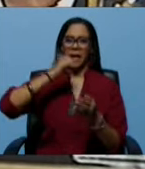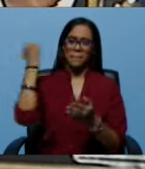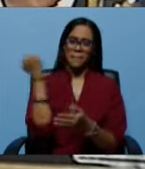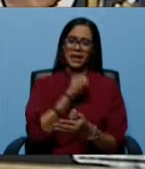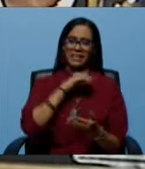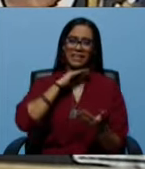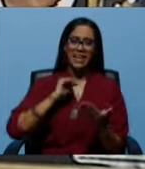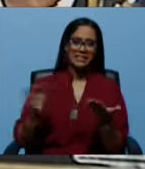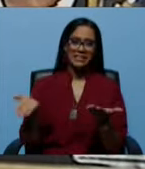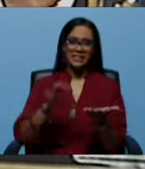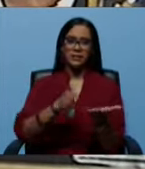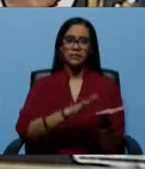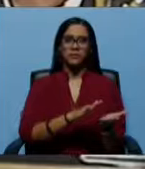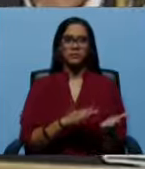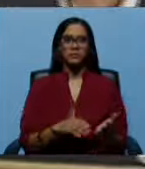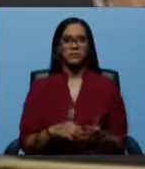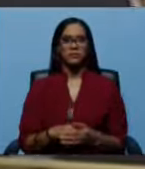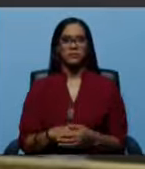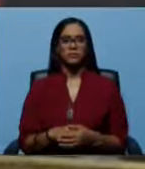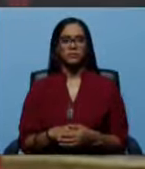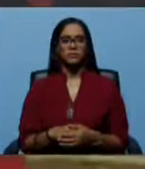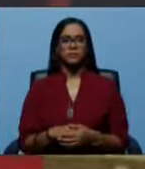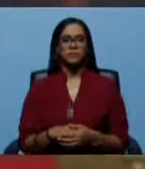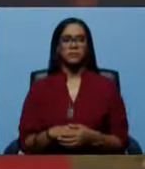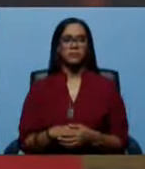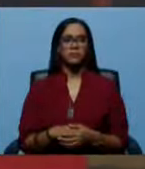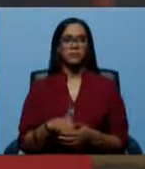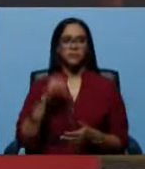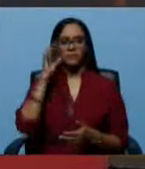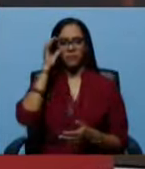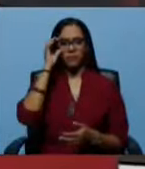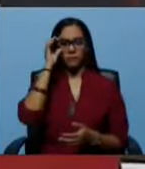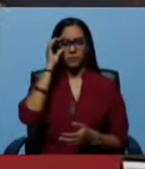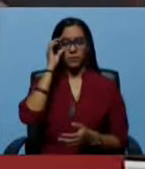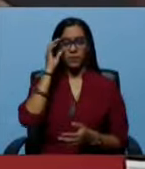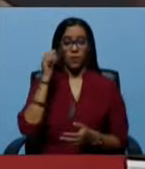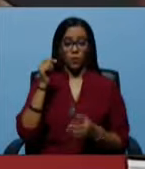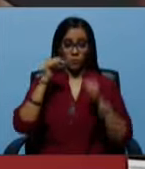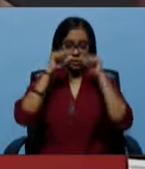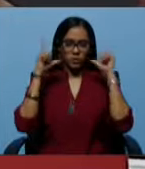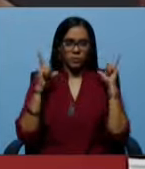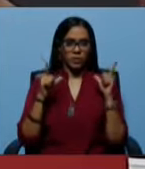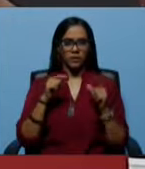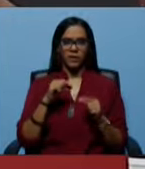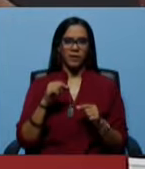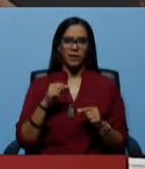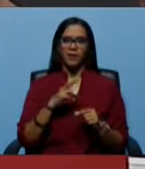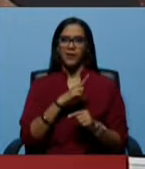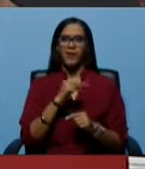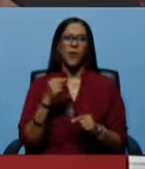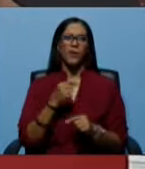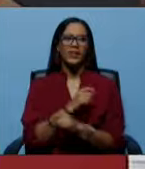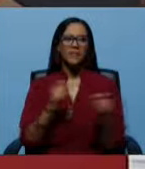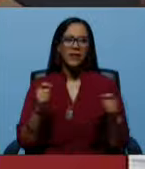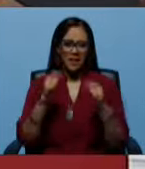matanzas. Y veía, no habiendo algo aquí, porque uno se sorprende, no termina de sorprenderse, mejor dicho.